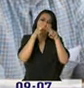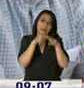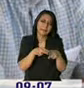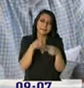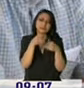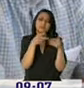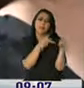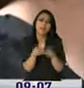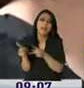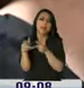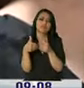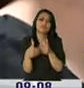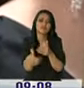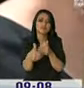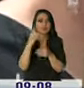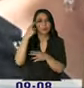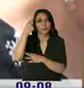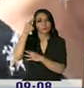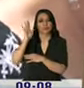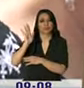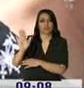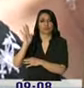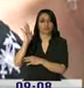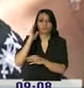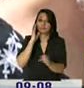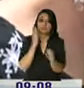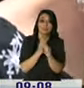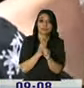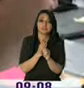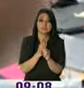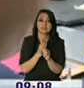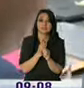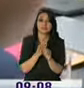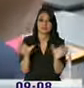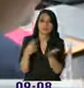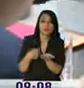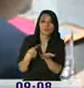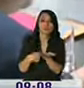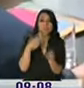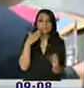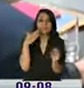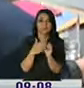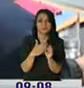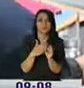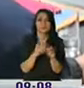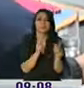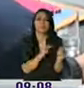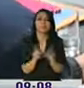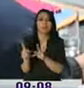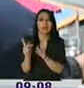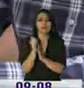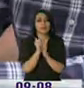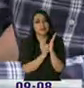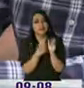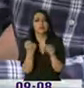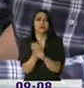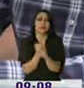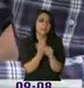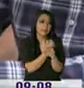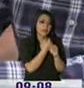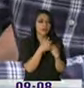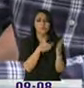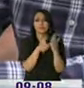implementará durante este gobierno. El objetivo de la reunión fue alinear las agendas de trabajo de los